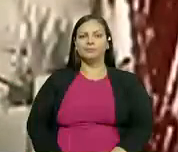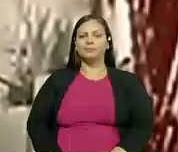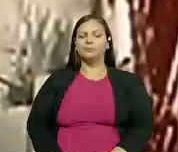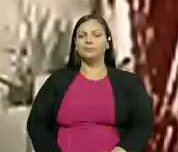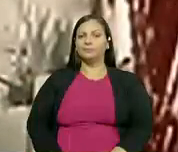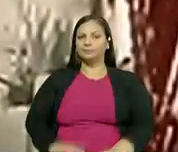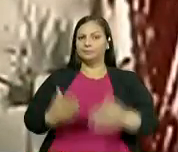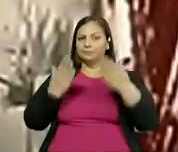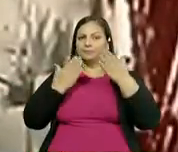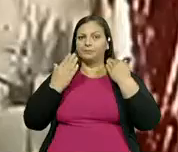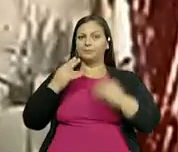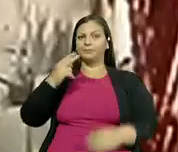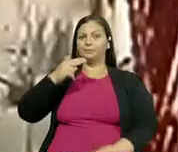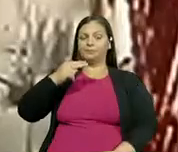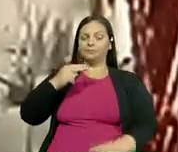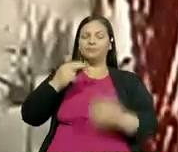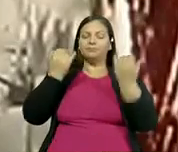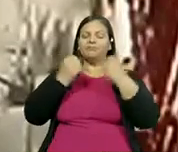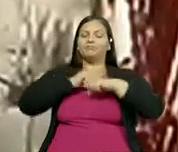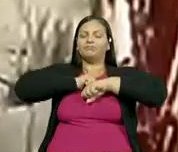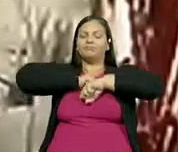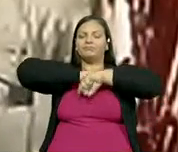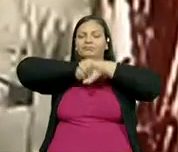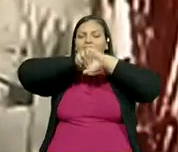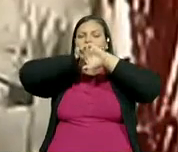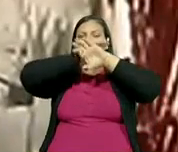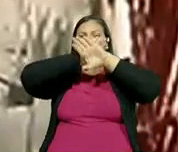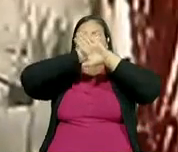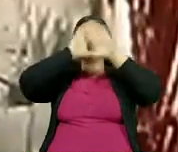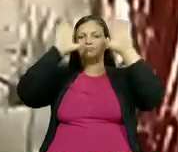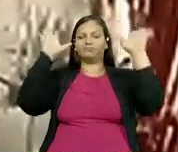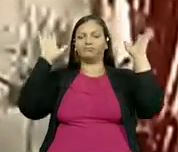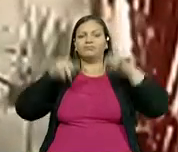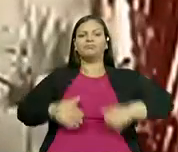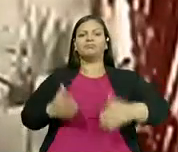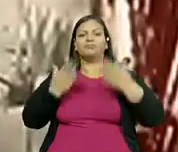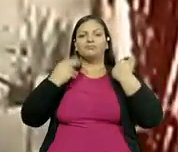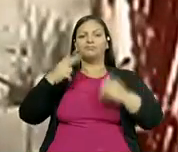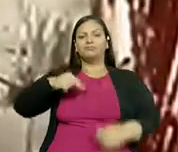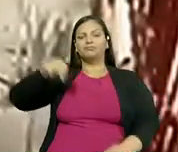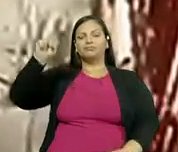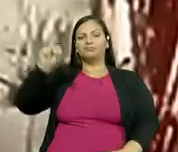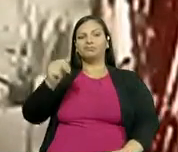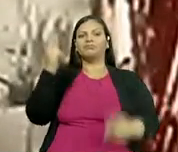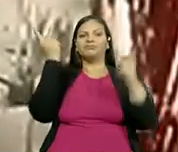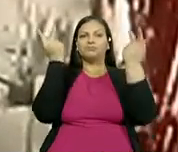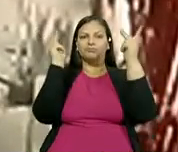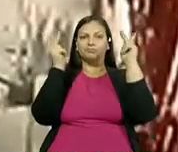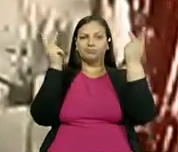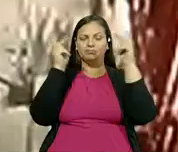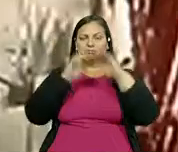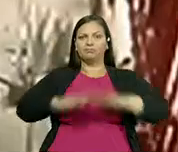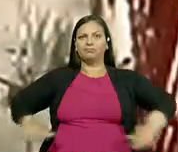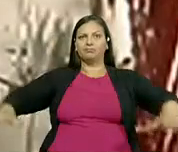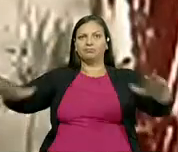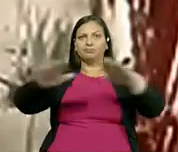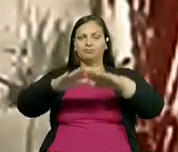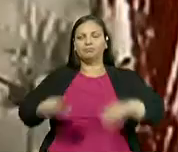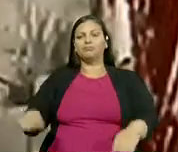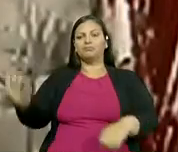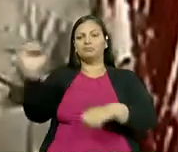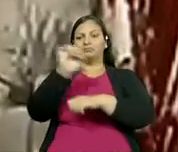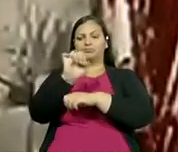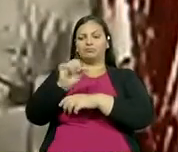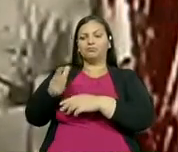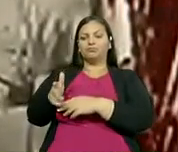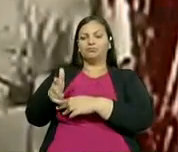Fue en horas de la madrugada que un vehículo gris oscuro sin placas pasa por el sector de Colinas de la Alborada.